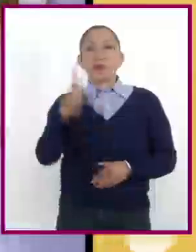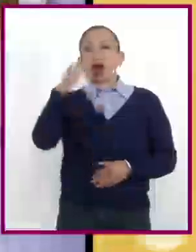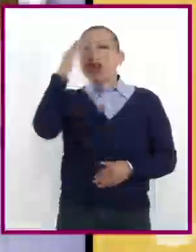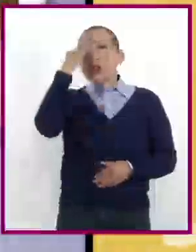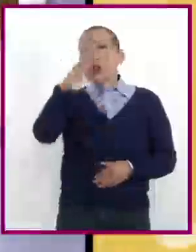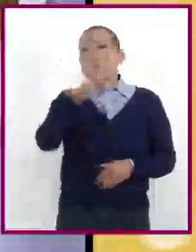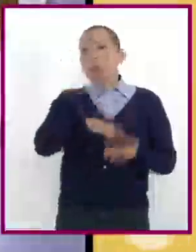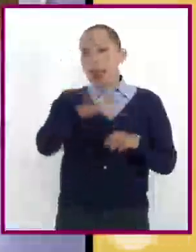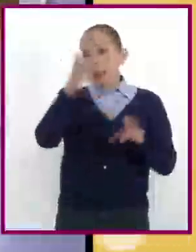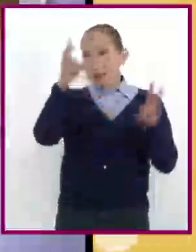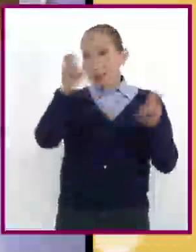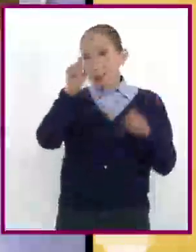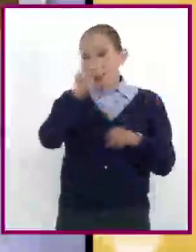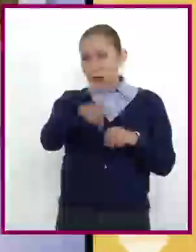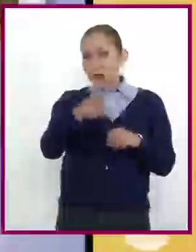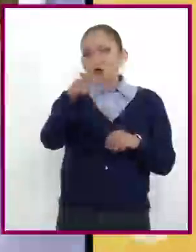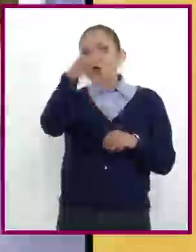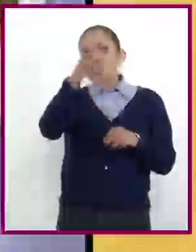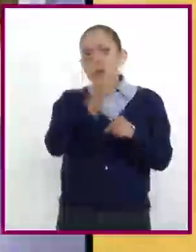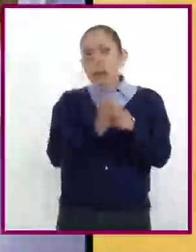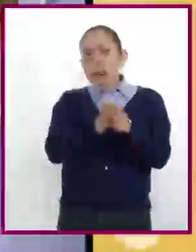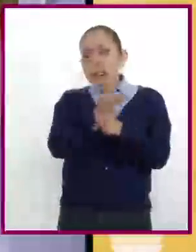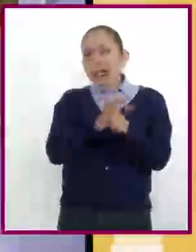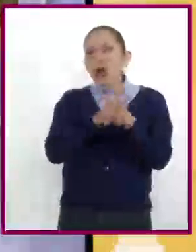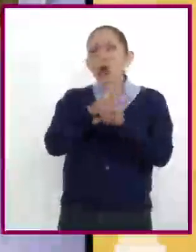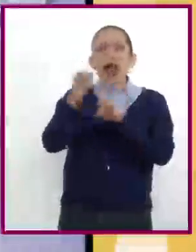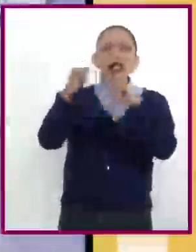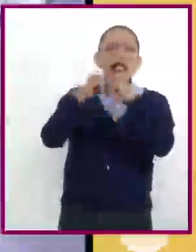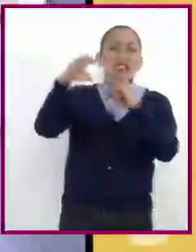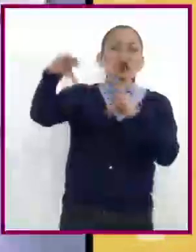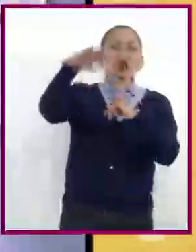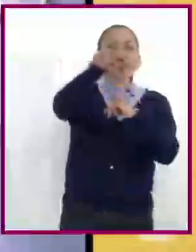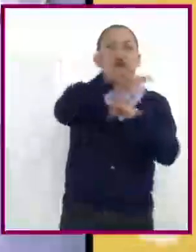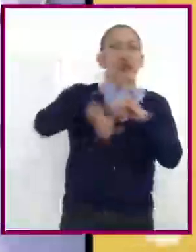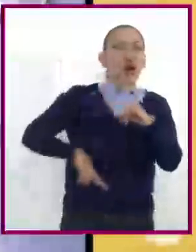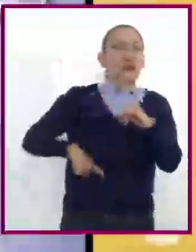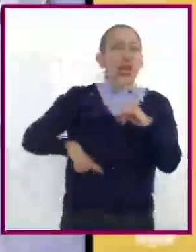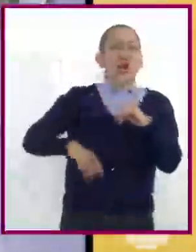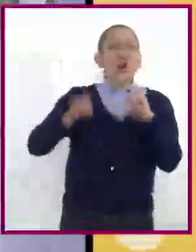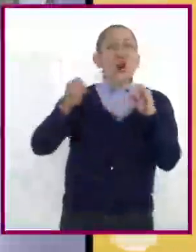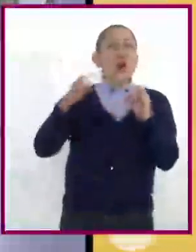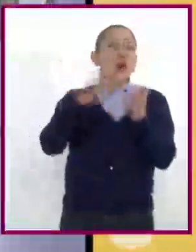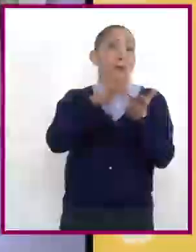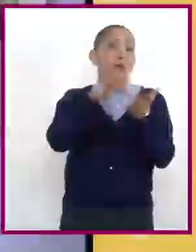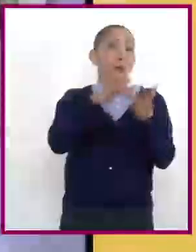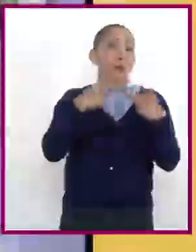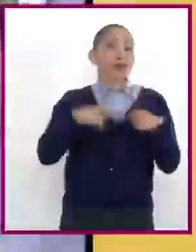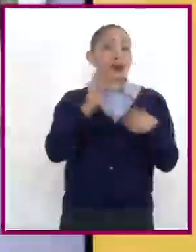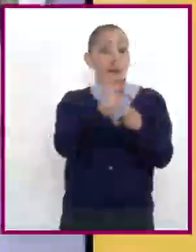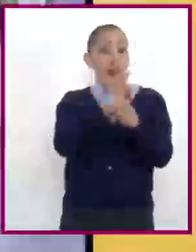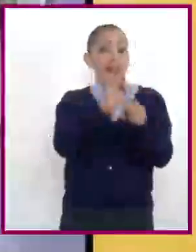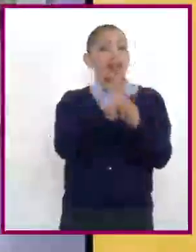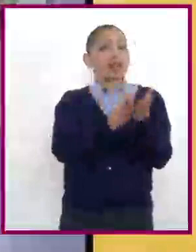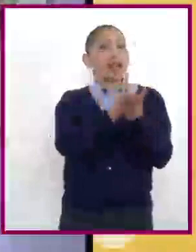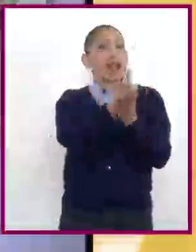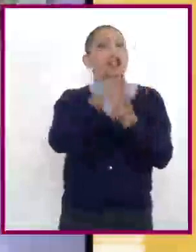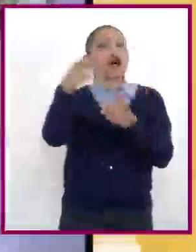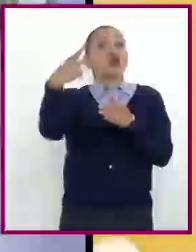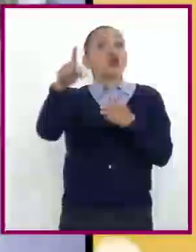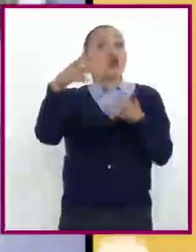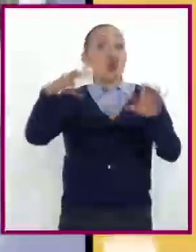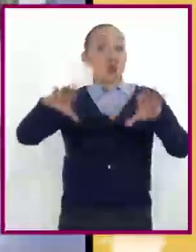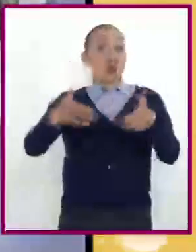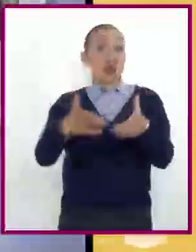saber más sobre este tema, investiga cuáles son las instituciones públicas o ciudadanas que defienden los derechos humanos en tu